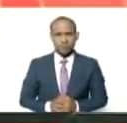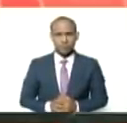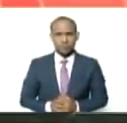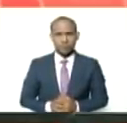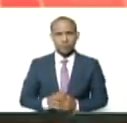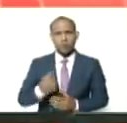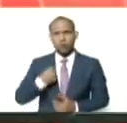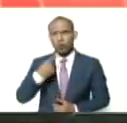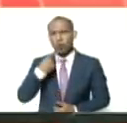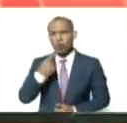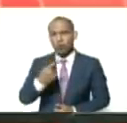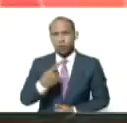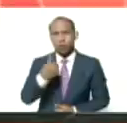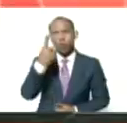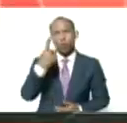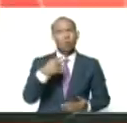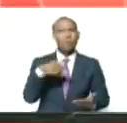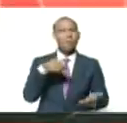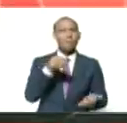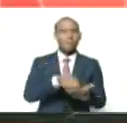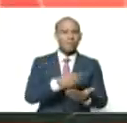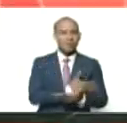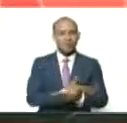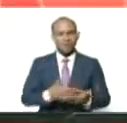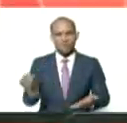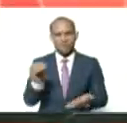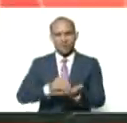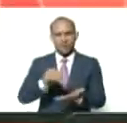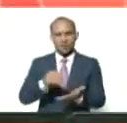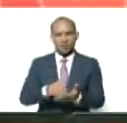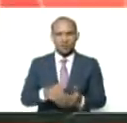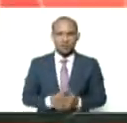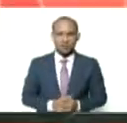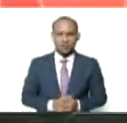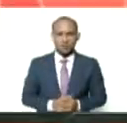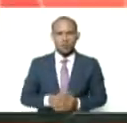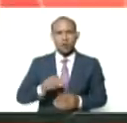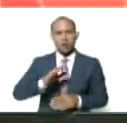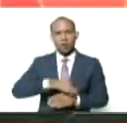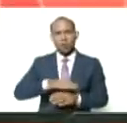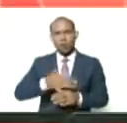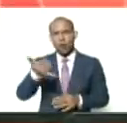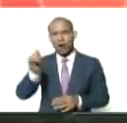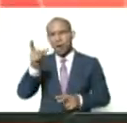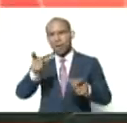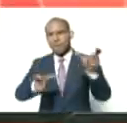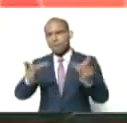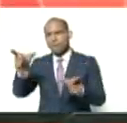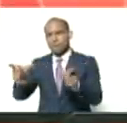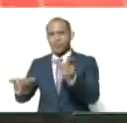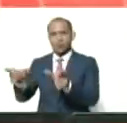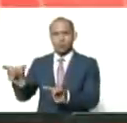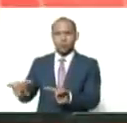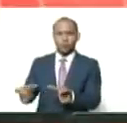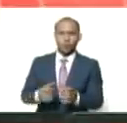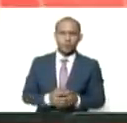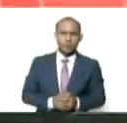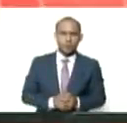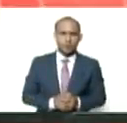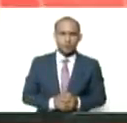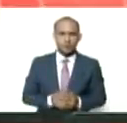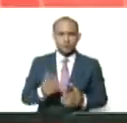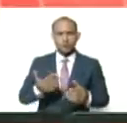Yo digo esto 1 millón de veces, porque sé que hay gente inclusive